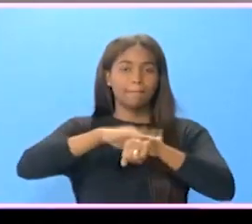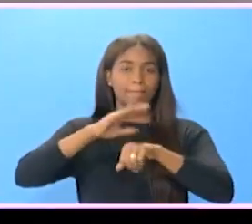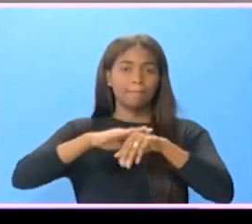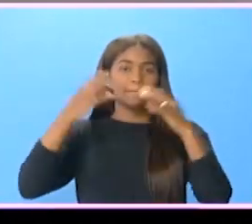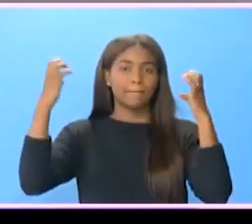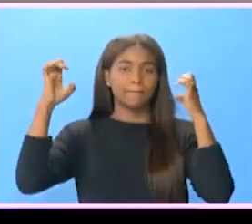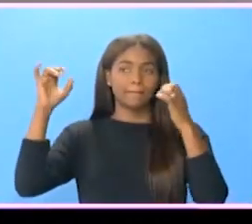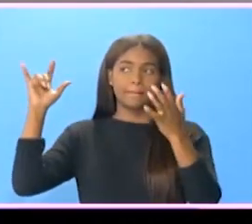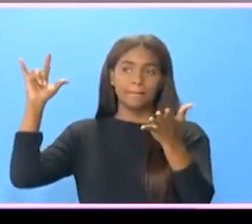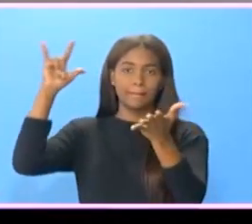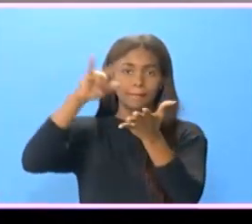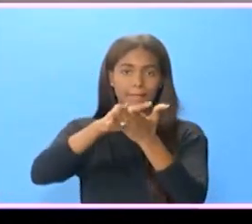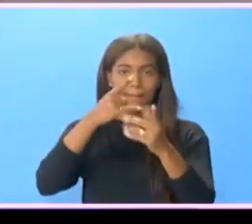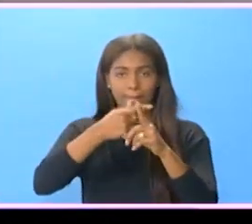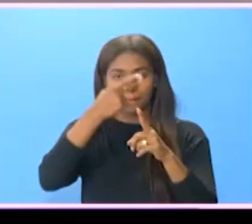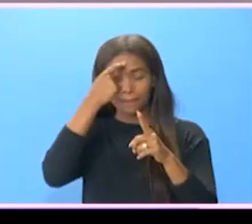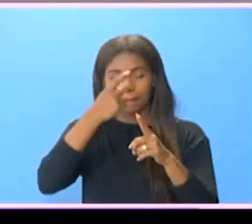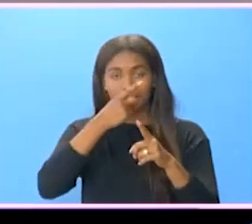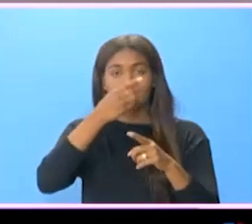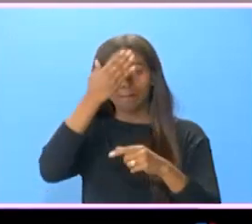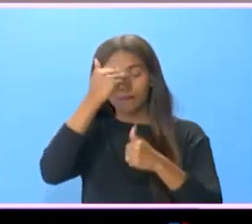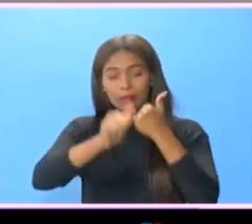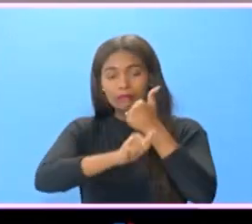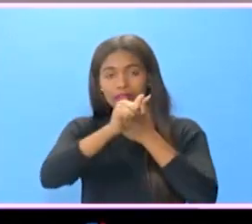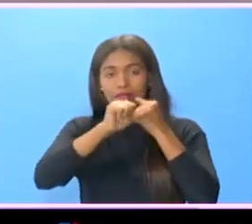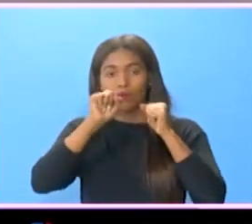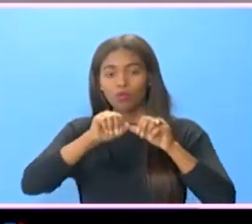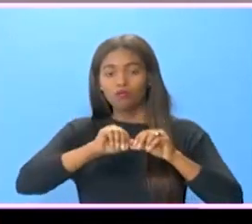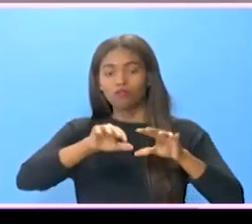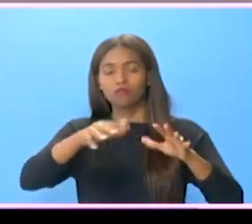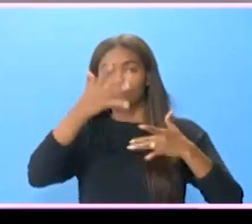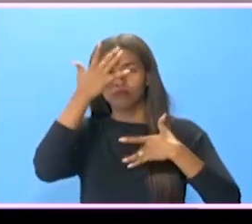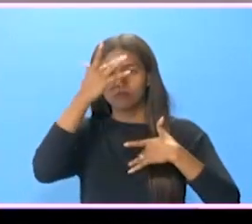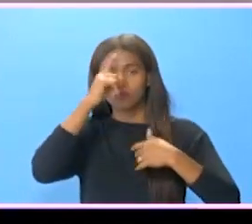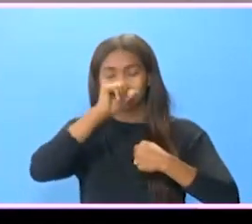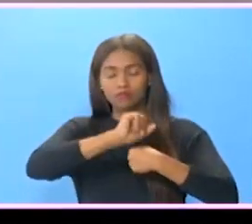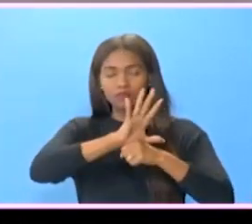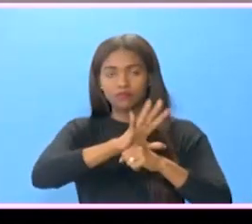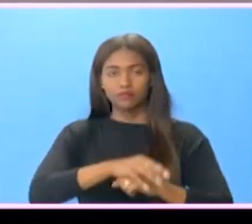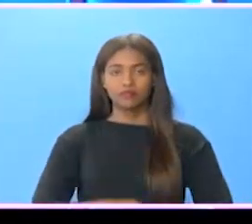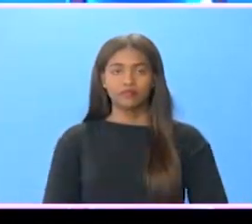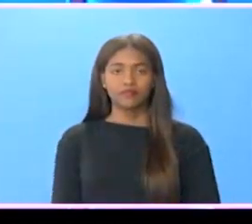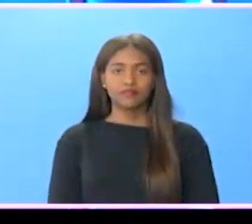viaje a República Dominicana por el riesgo de contagio de COVID-19.